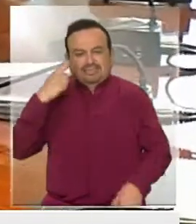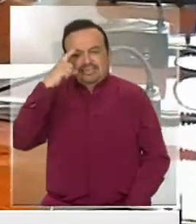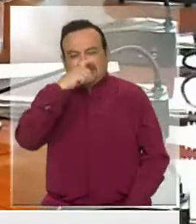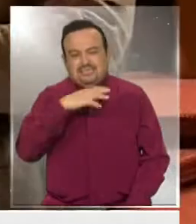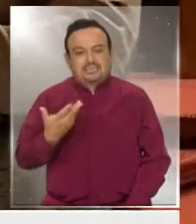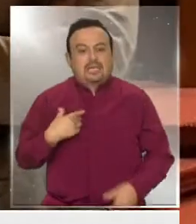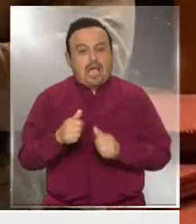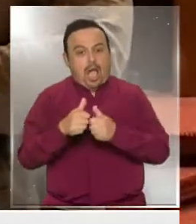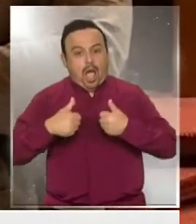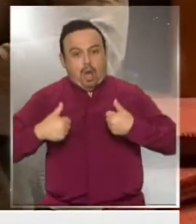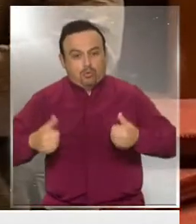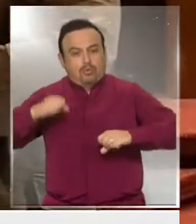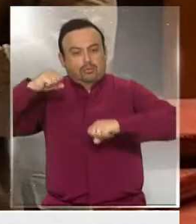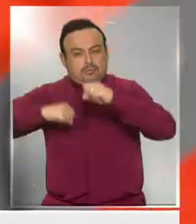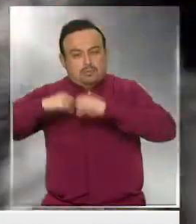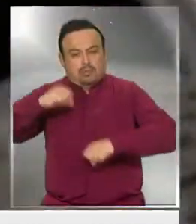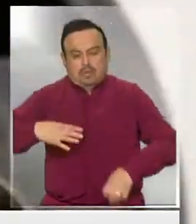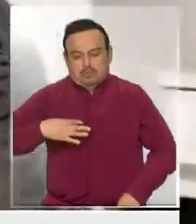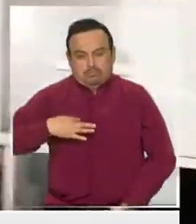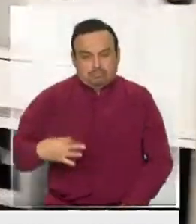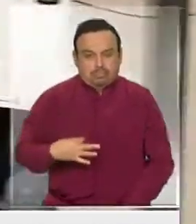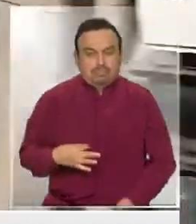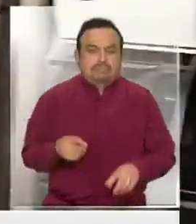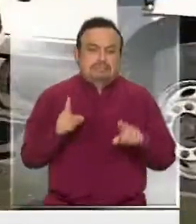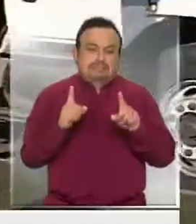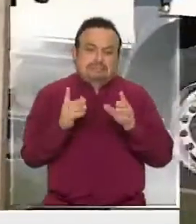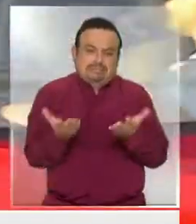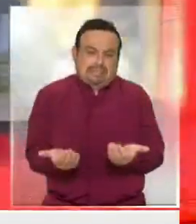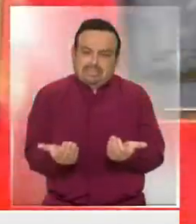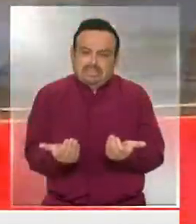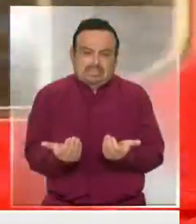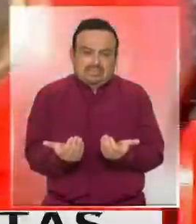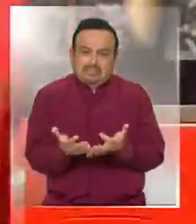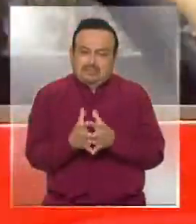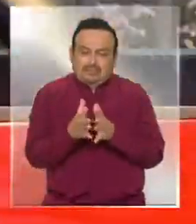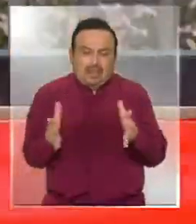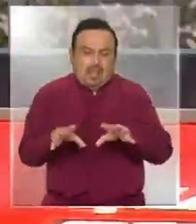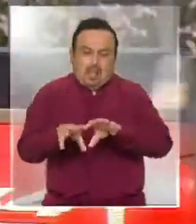autoridades, empresas y ciudadanos requieren de grandes acuerdos.